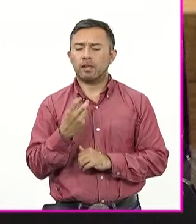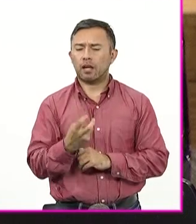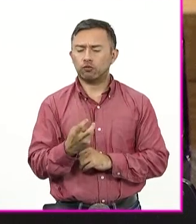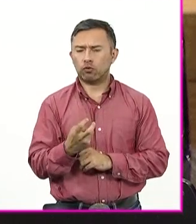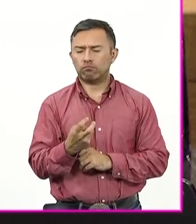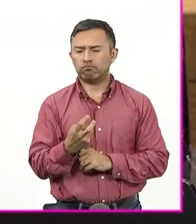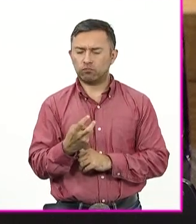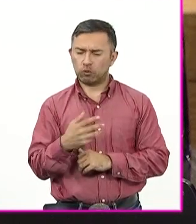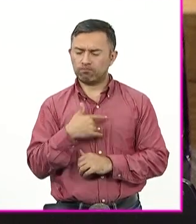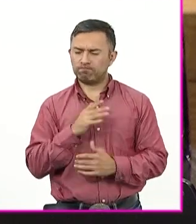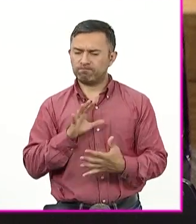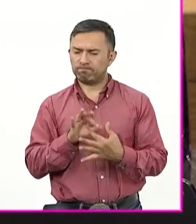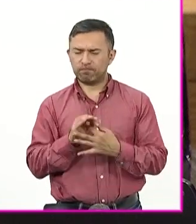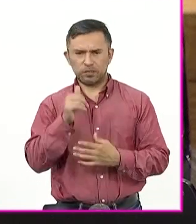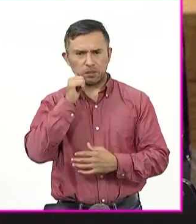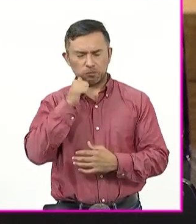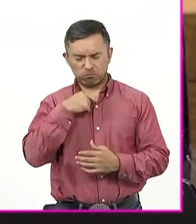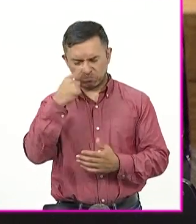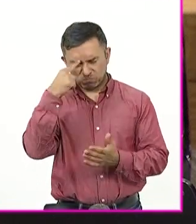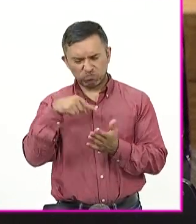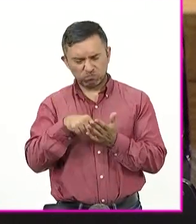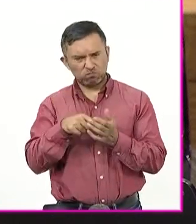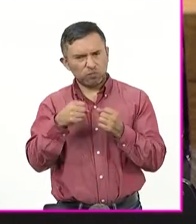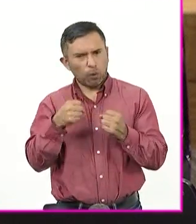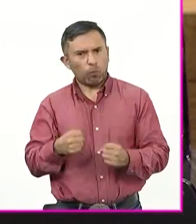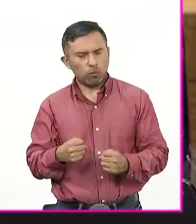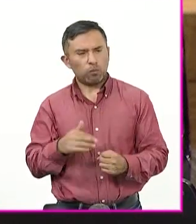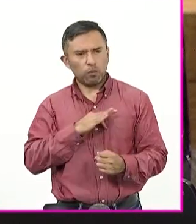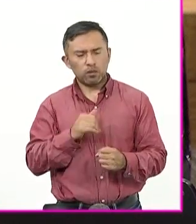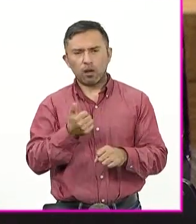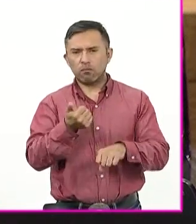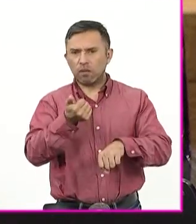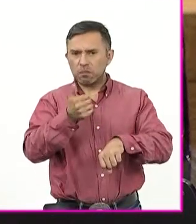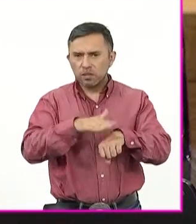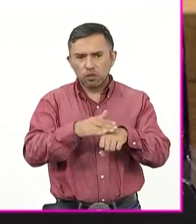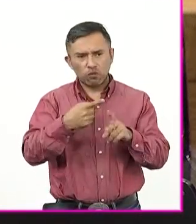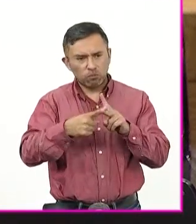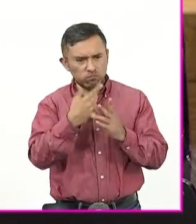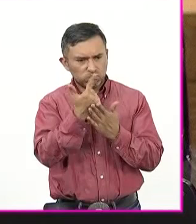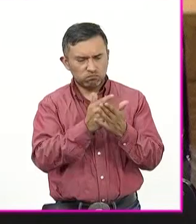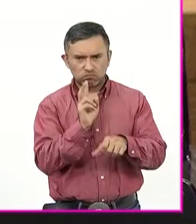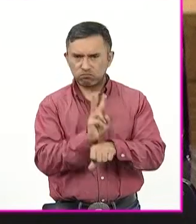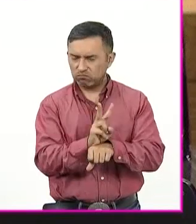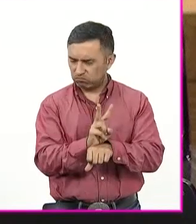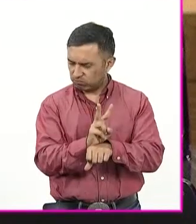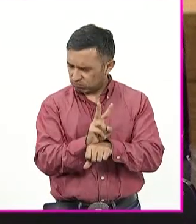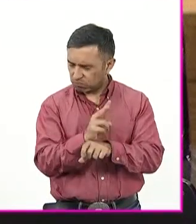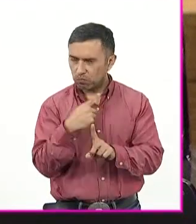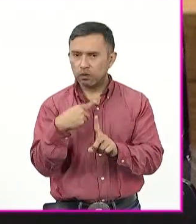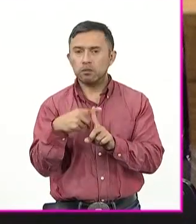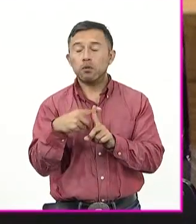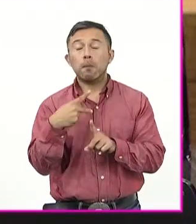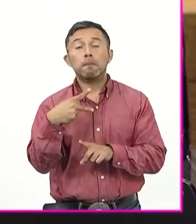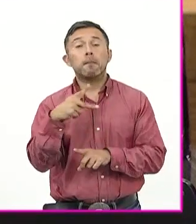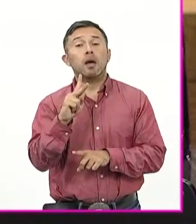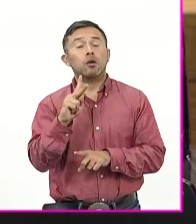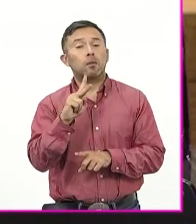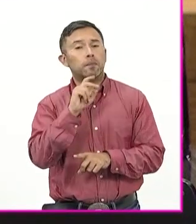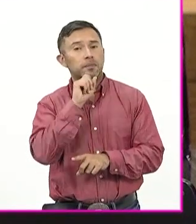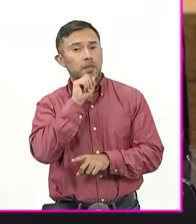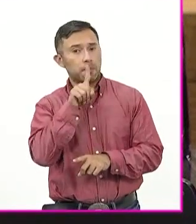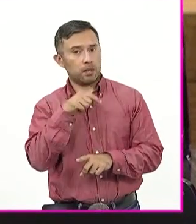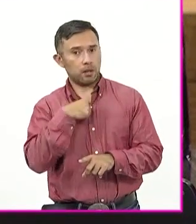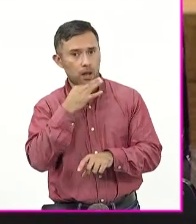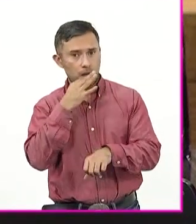ferviente creyente en las auditorías y en la ejecución de las mismas. Sin embargo, también quisiera advertir el carácter